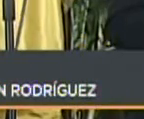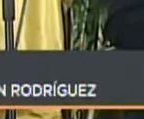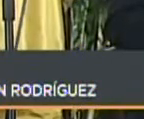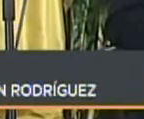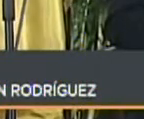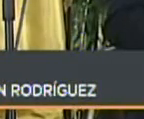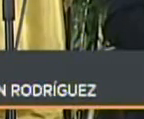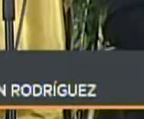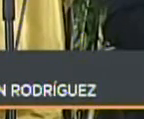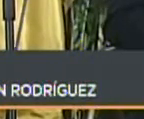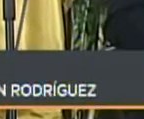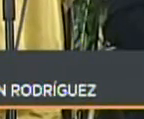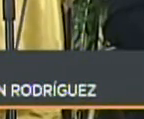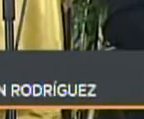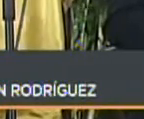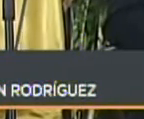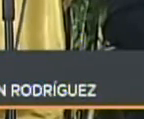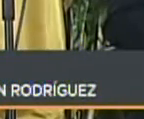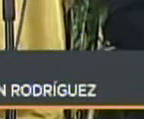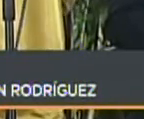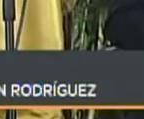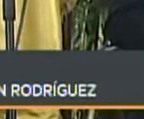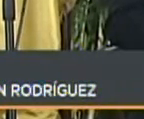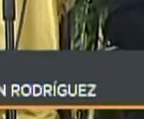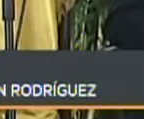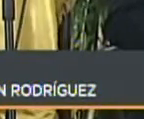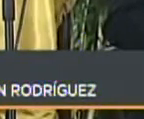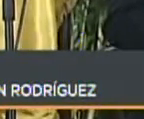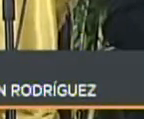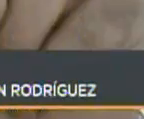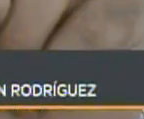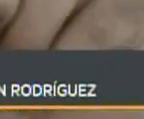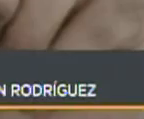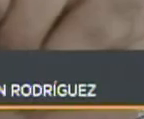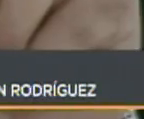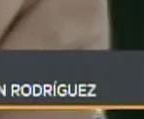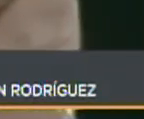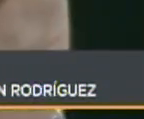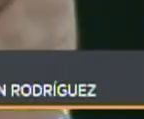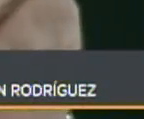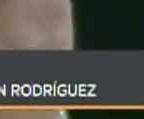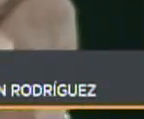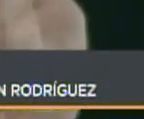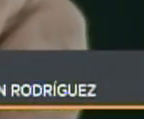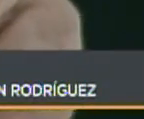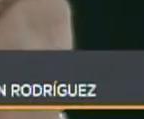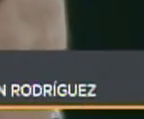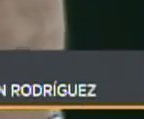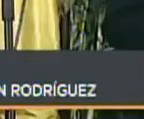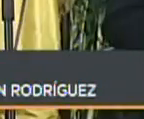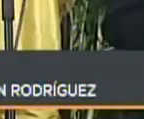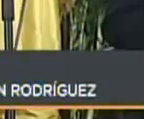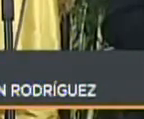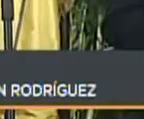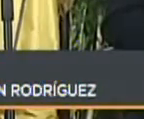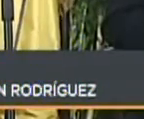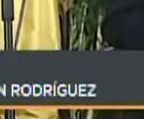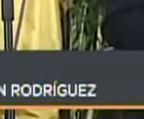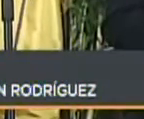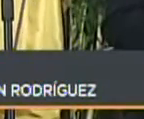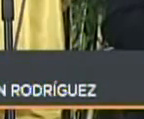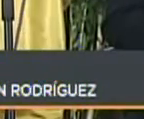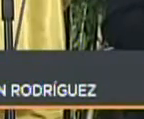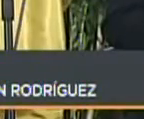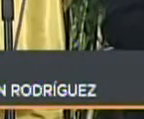logramos diagnosticar casi 600.000 necesidades de operaciones quirúrgicas y